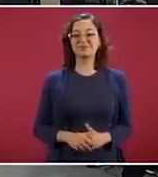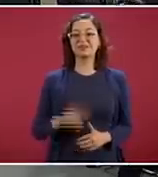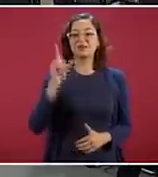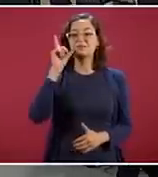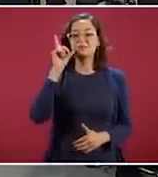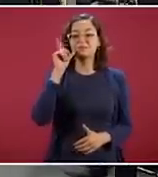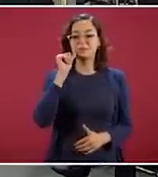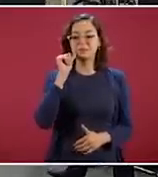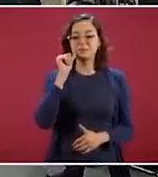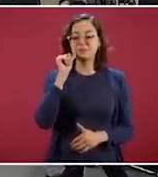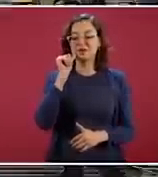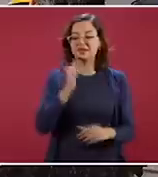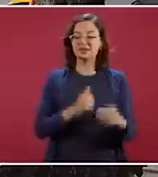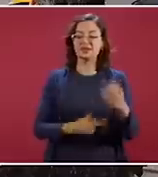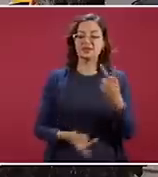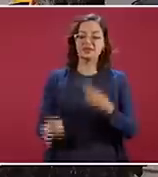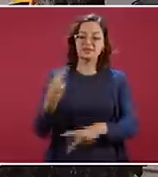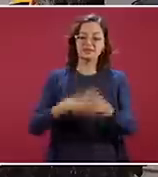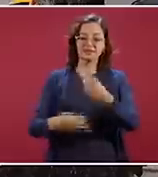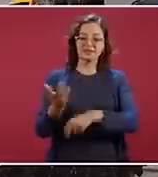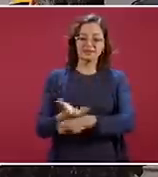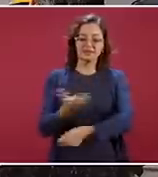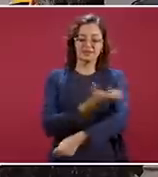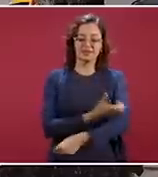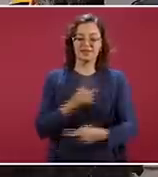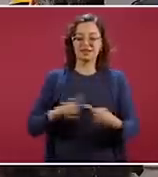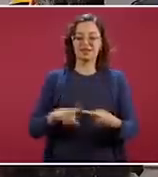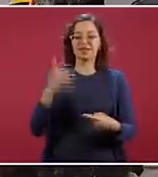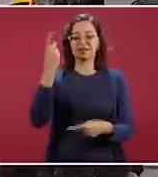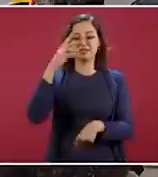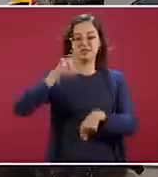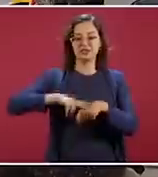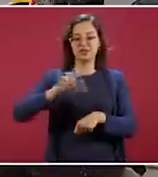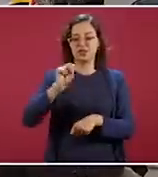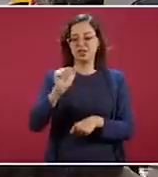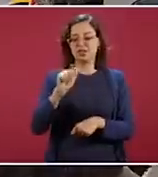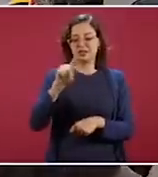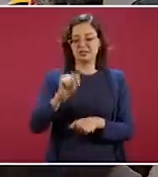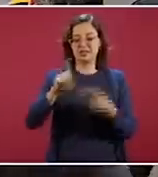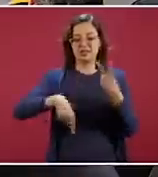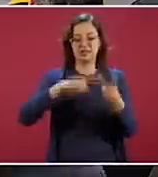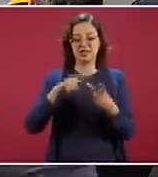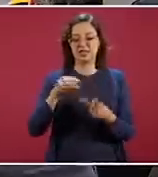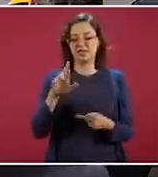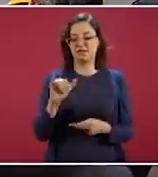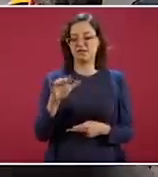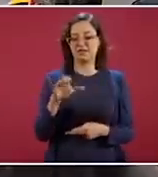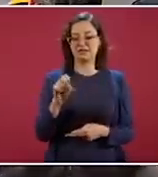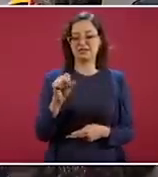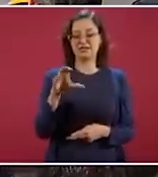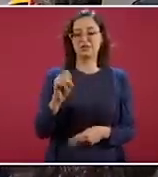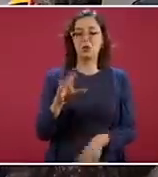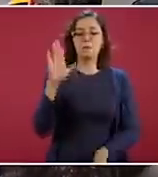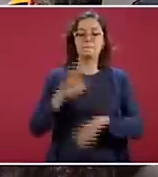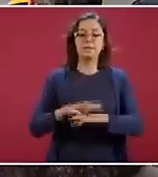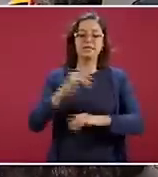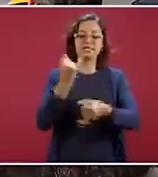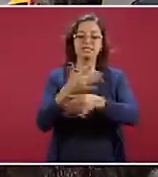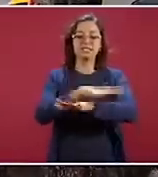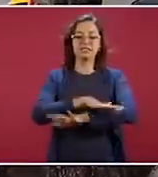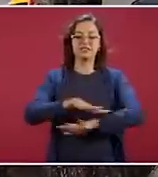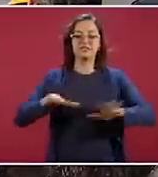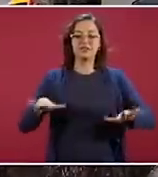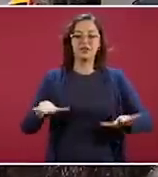viene la directora del SAT y Francisco para terminar de informar